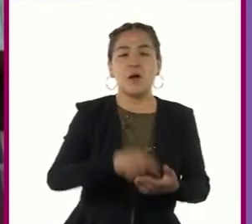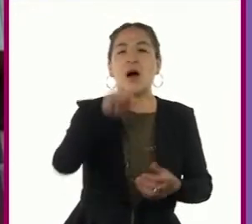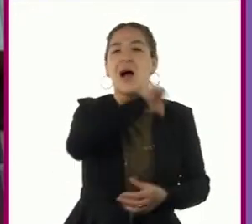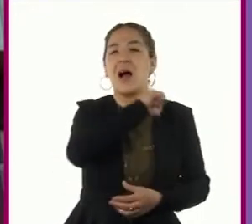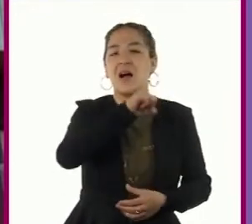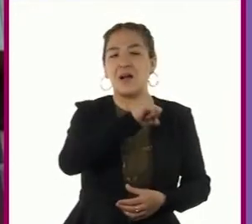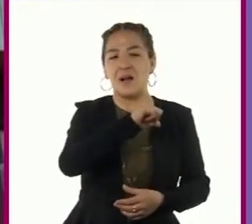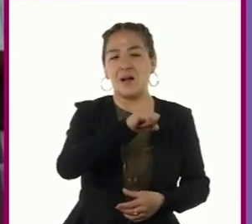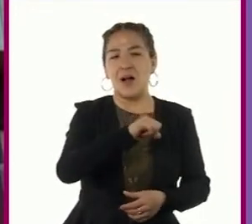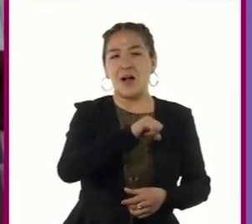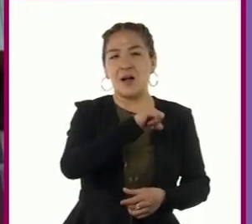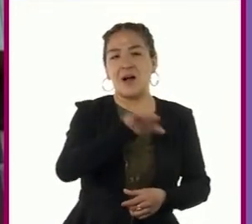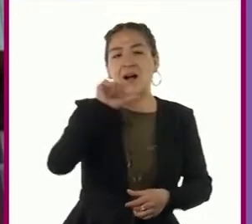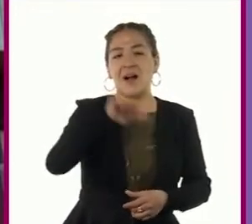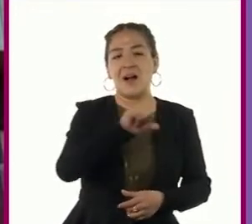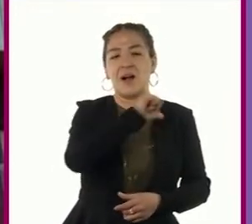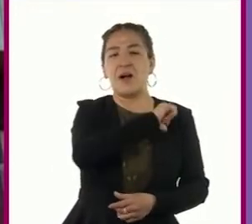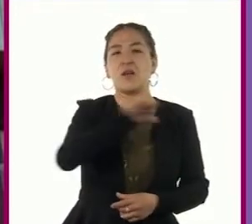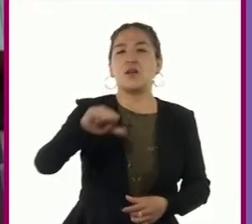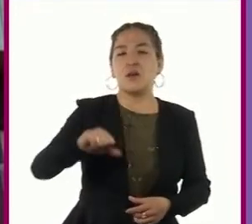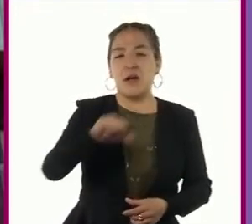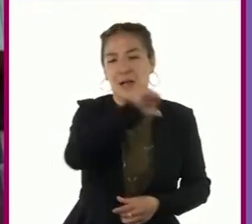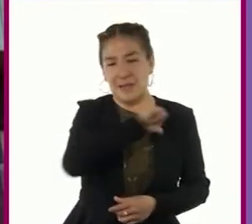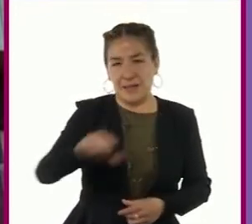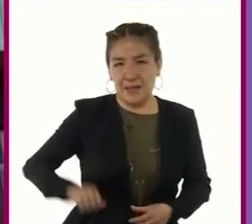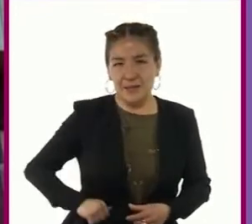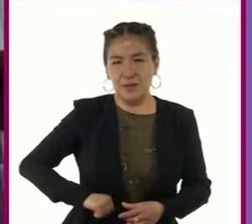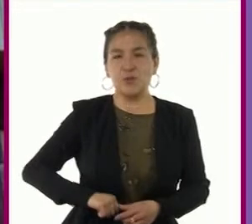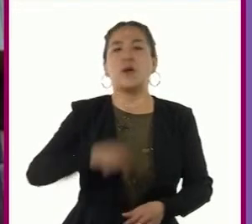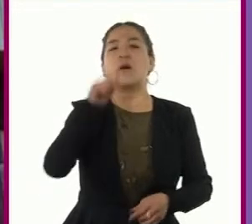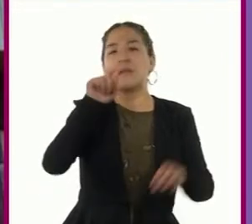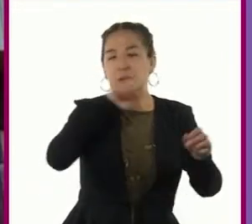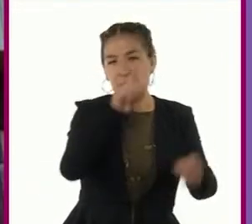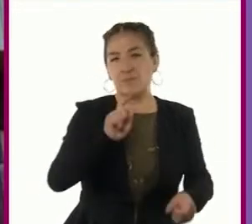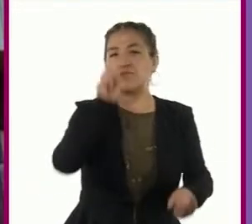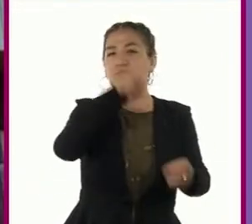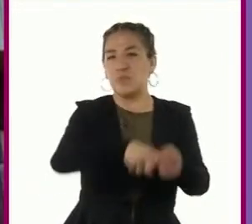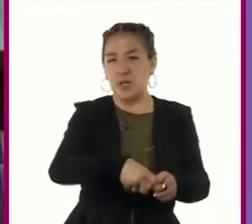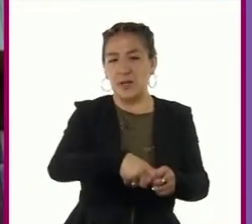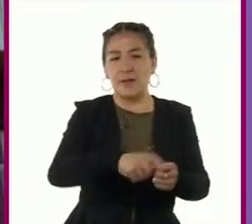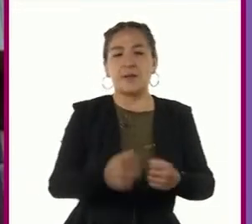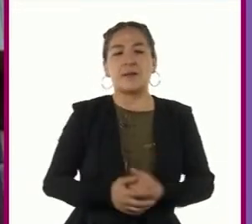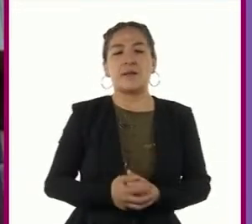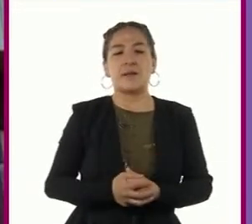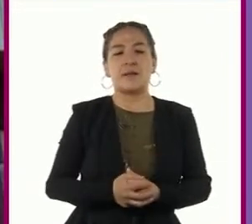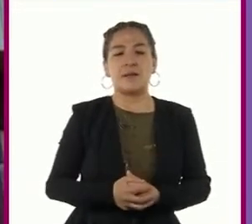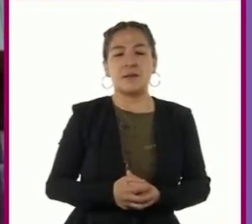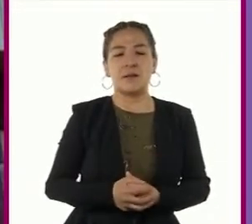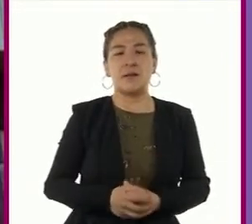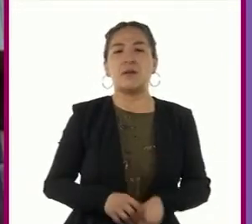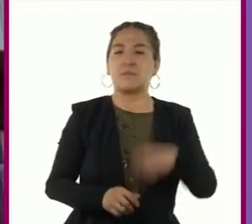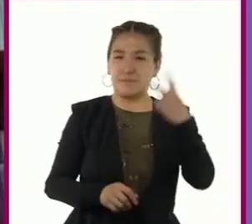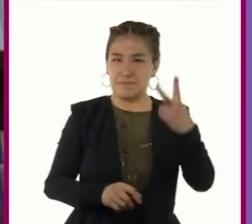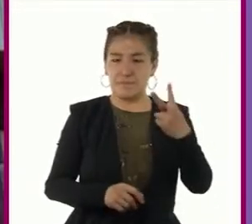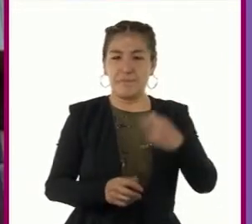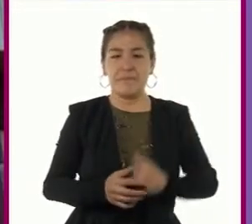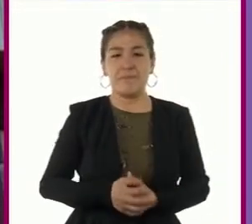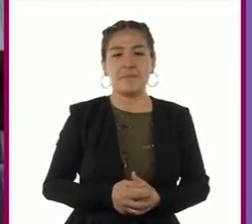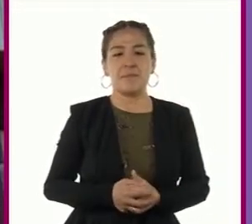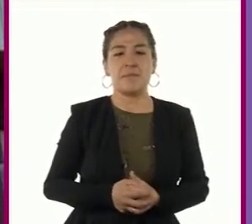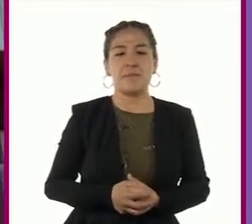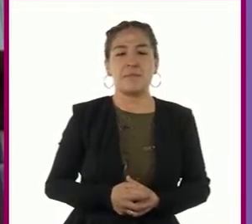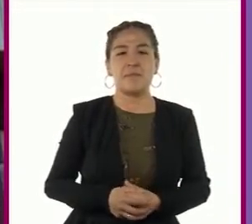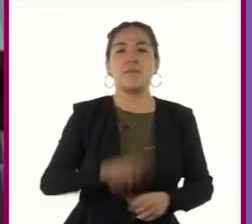ayuntamientos de todo el país, así como las alcaldías de la Ciudad de México. 2. Porque